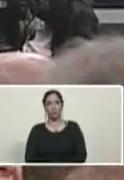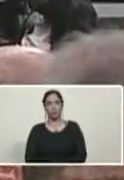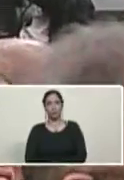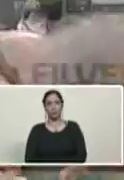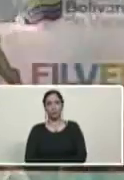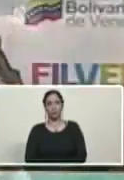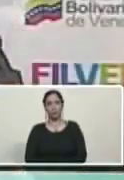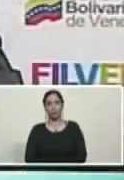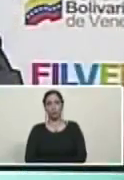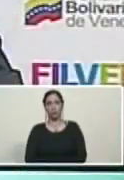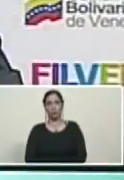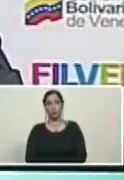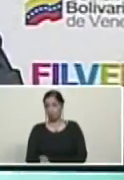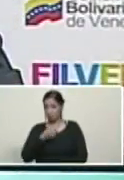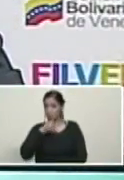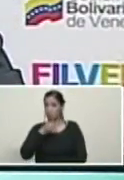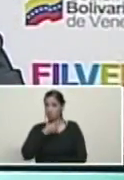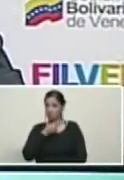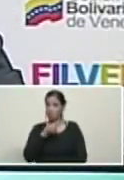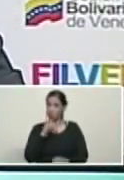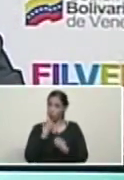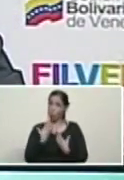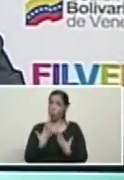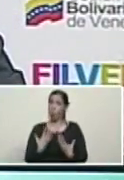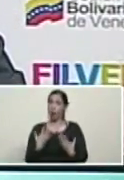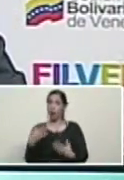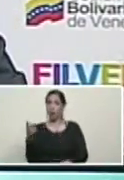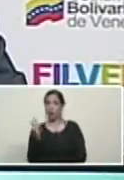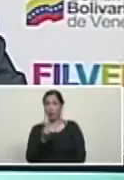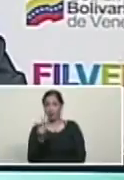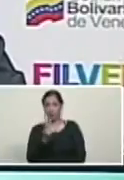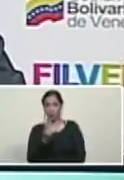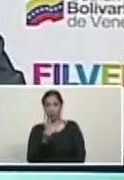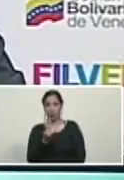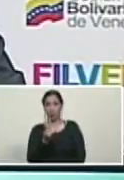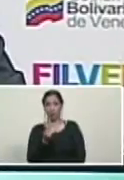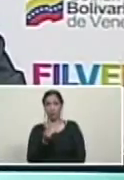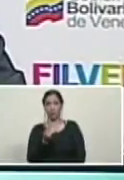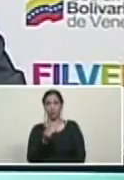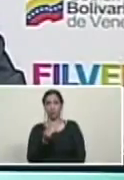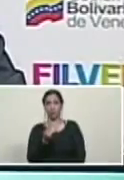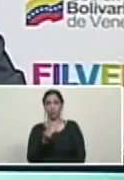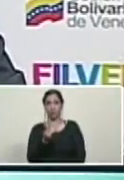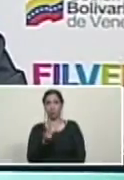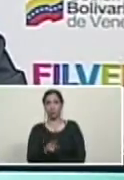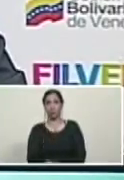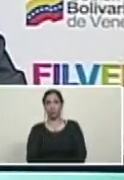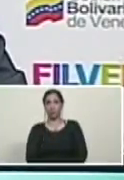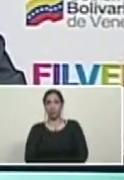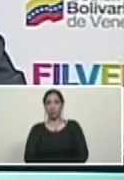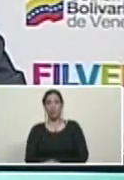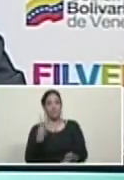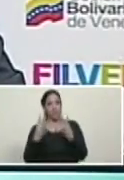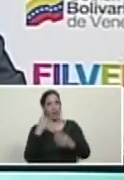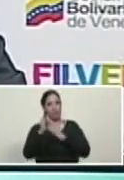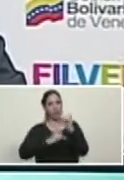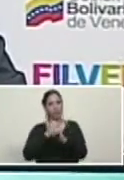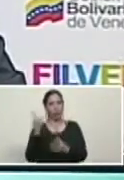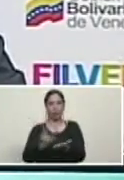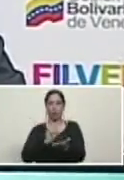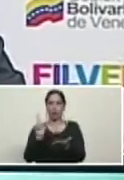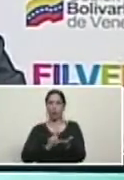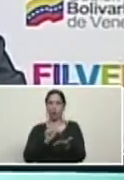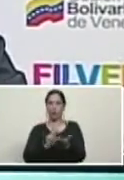Hay una buena noticia en Venezuela. Entre las mil malas que ustedes difunden, hay una buena. Hay una Feria Internacional del